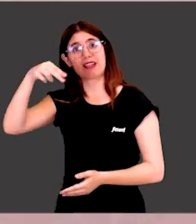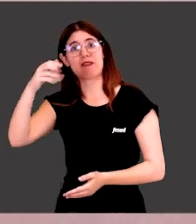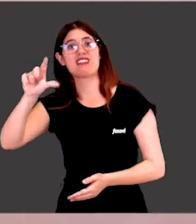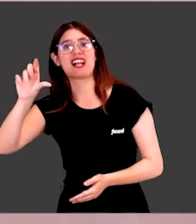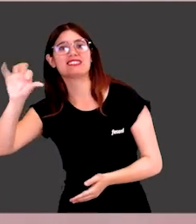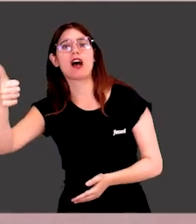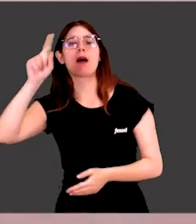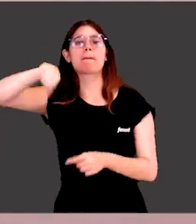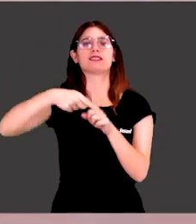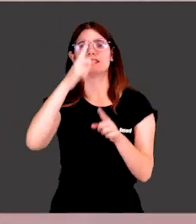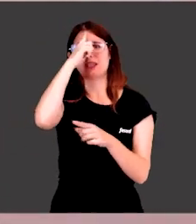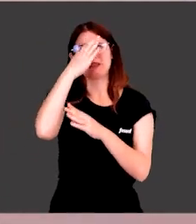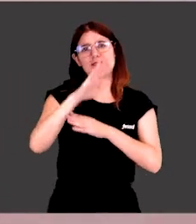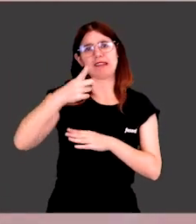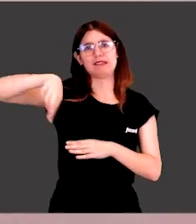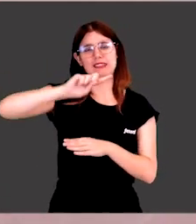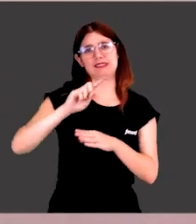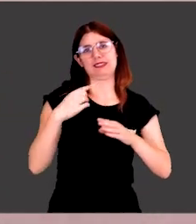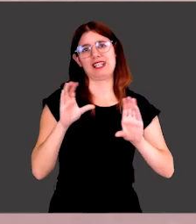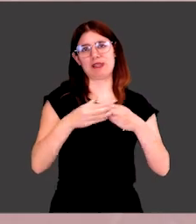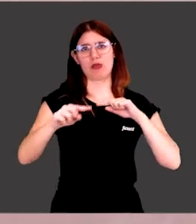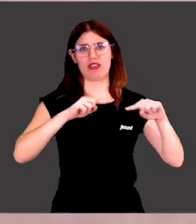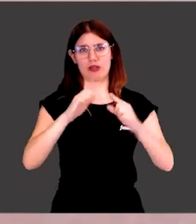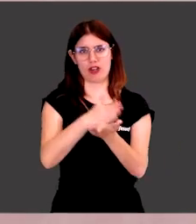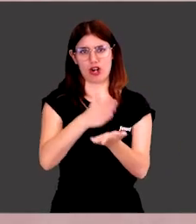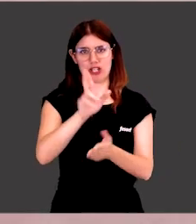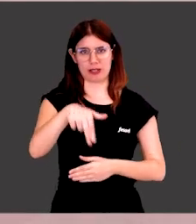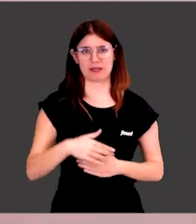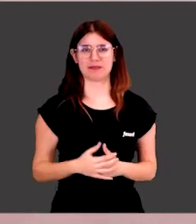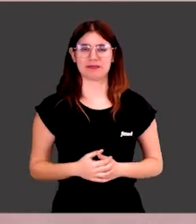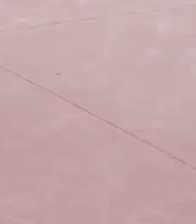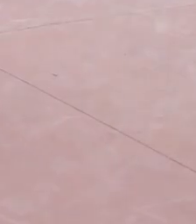Carlos Fernández Bielsa y representantes del equipo de dirección del centro. video.